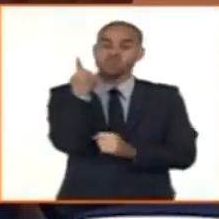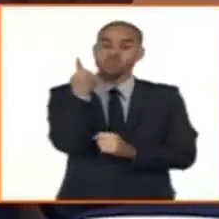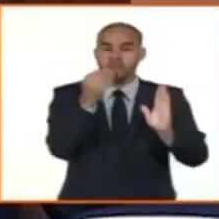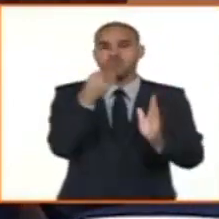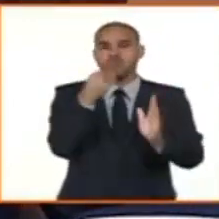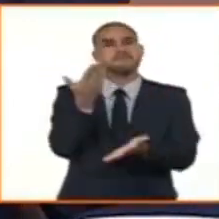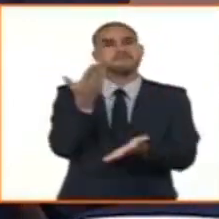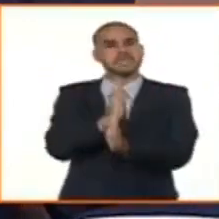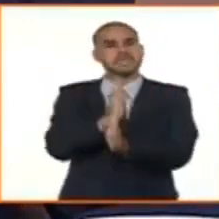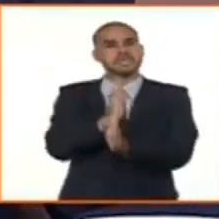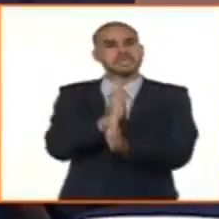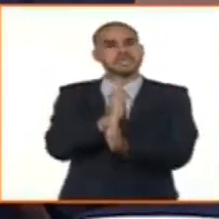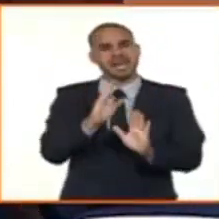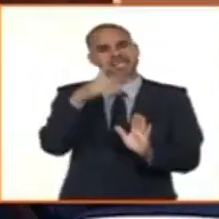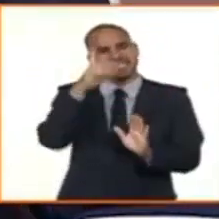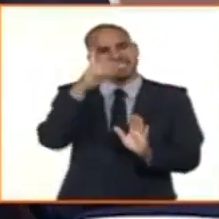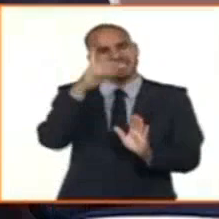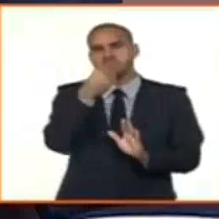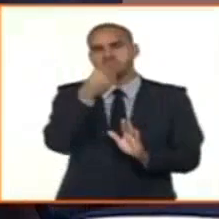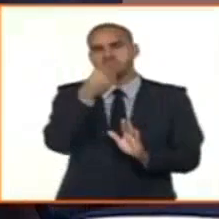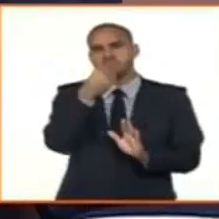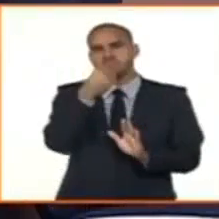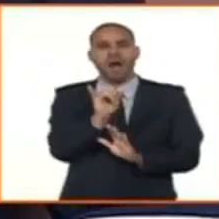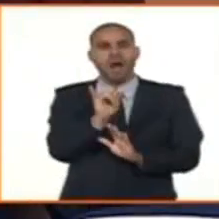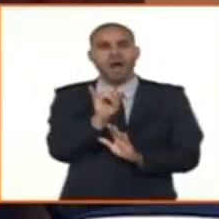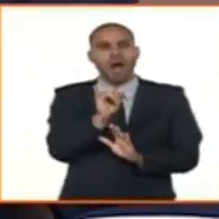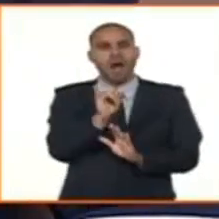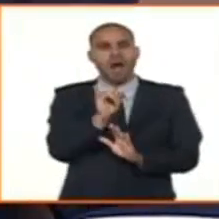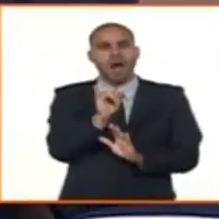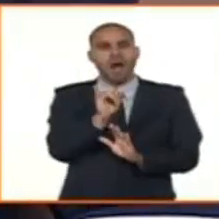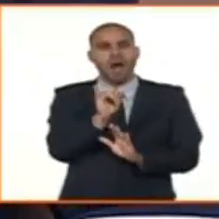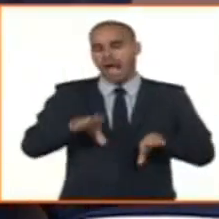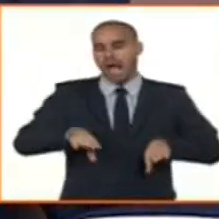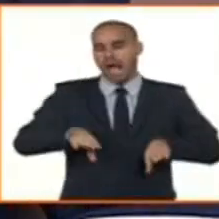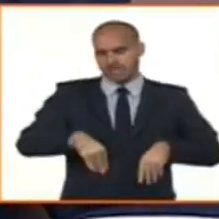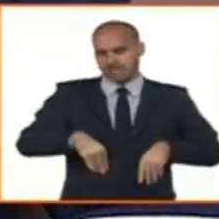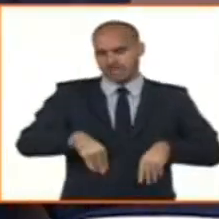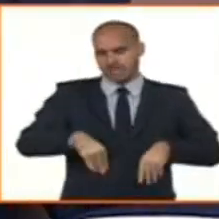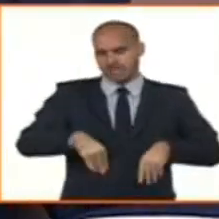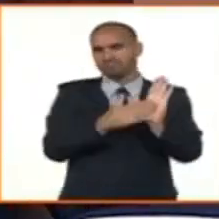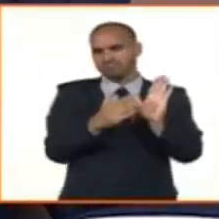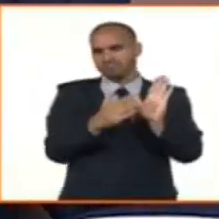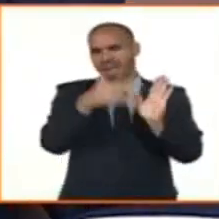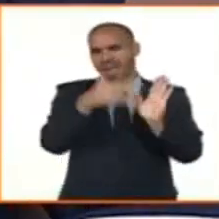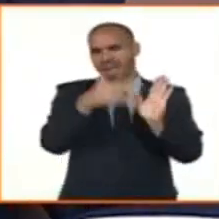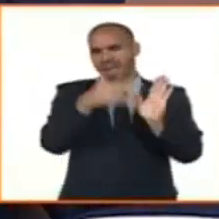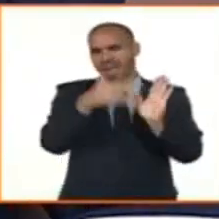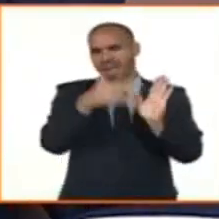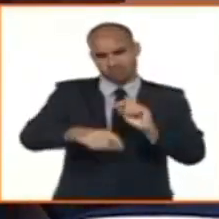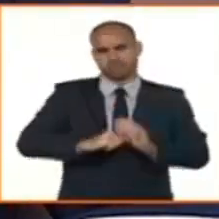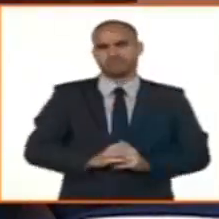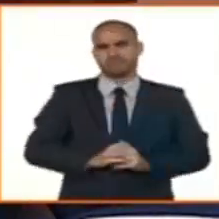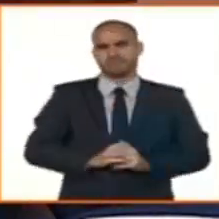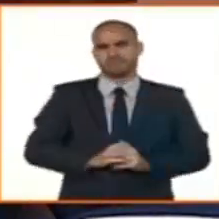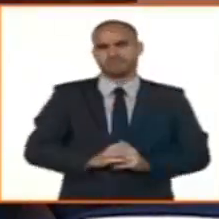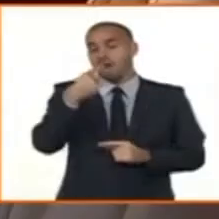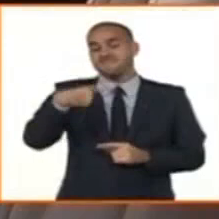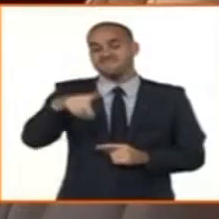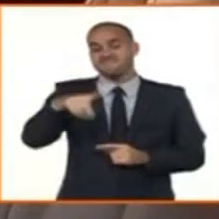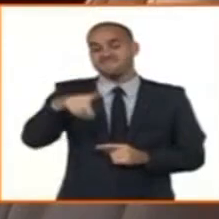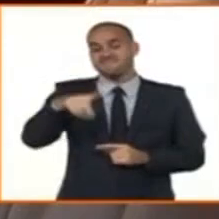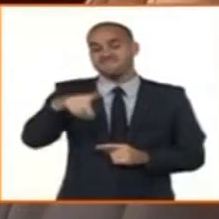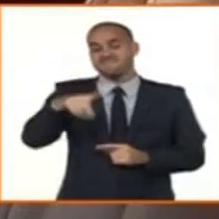regularizara su situación y se cambiara su estatus migratorio, y le facilitó entonces significativamente el camino hacia la ciudadanía. Claro, para